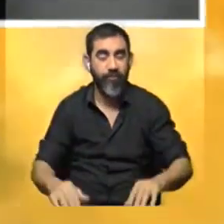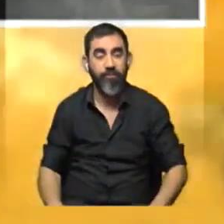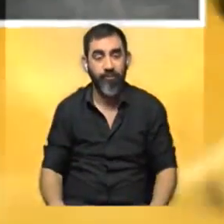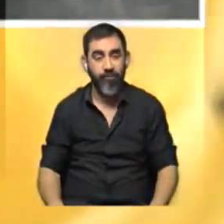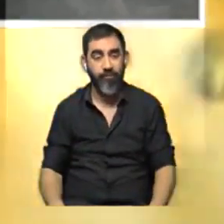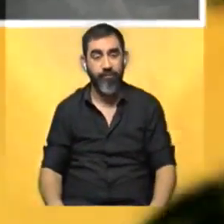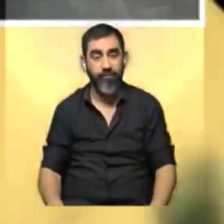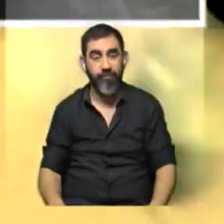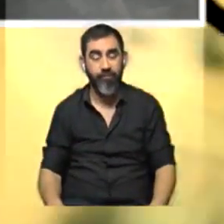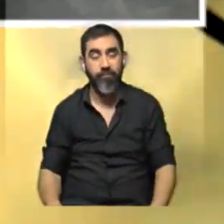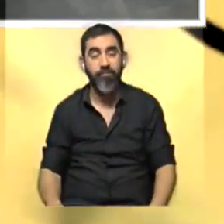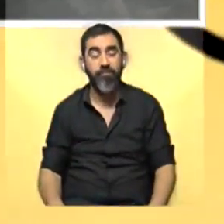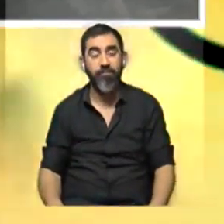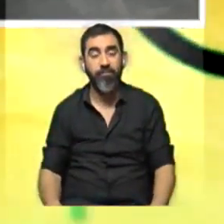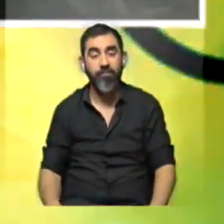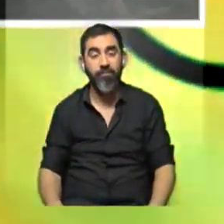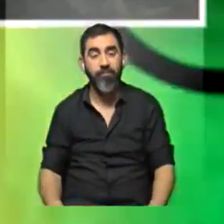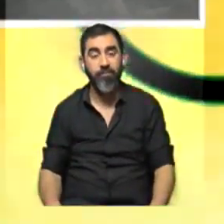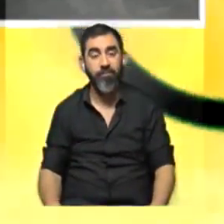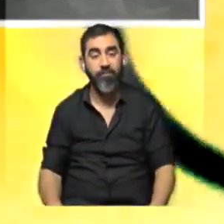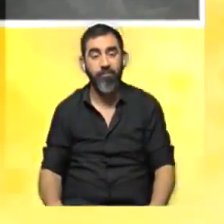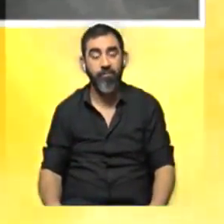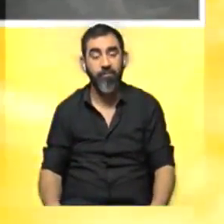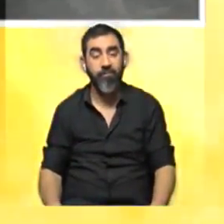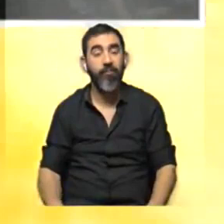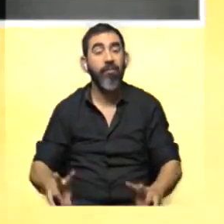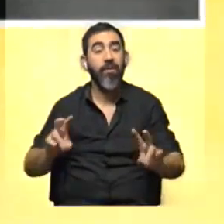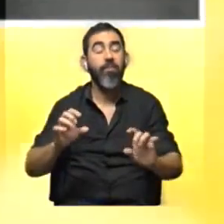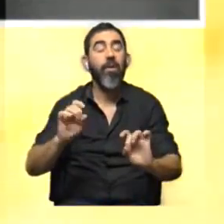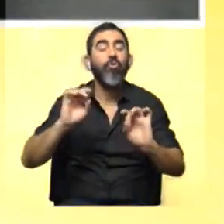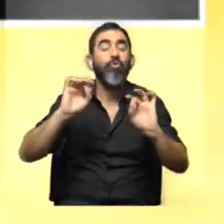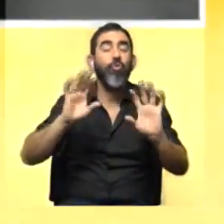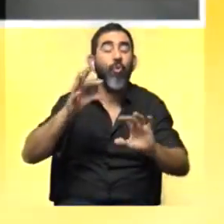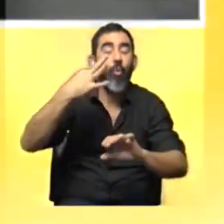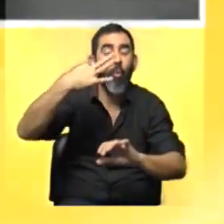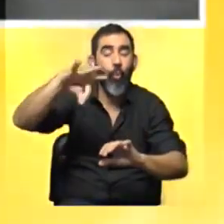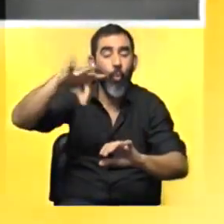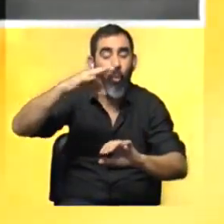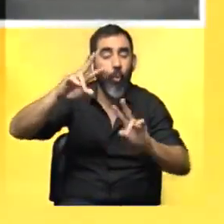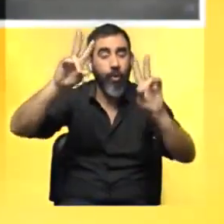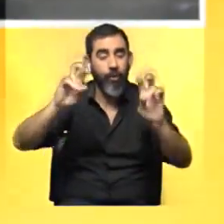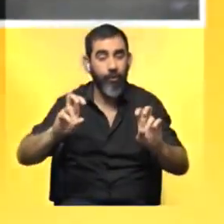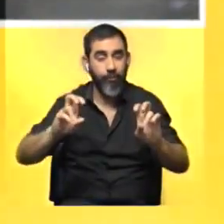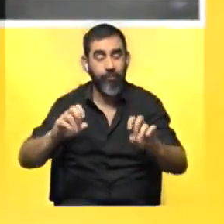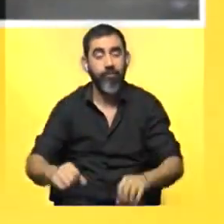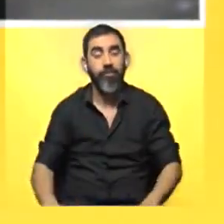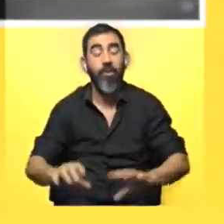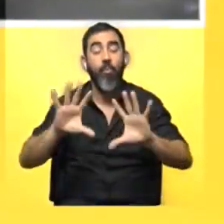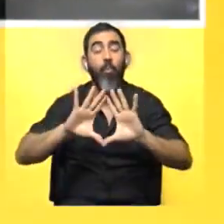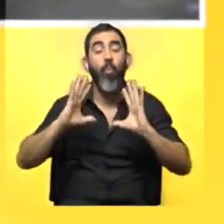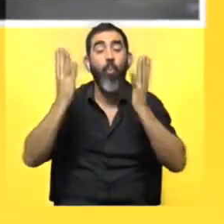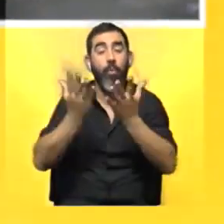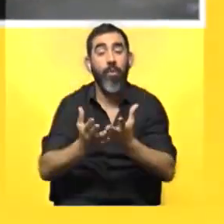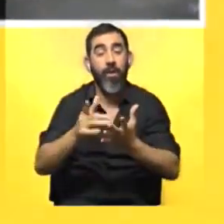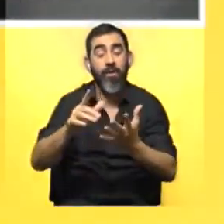Internacional de Geólogos al carácter excepcional, único y mundial de